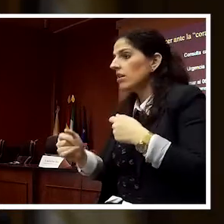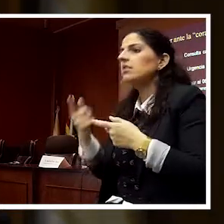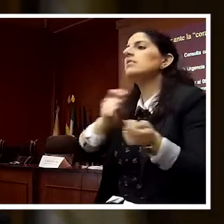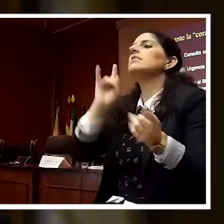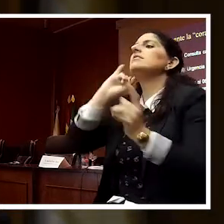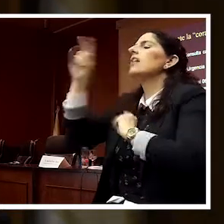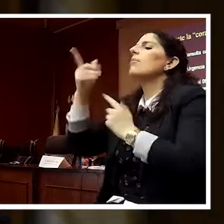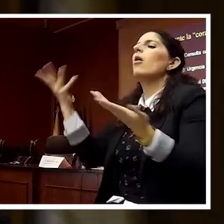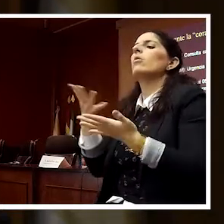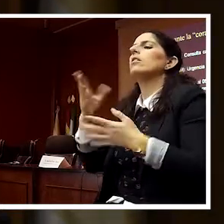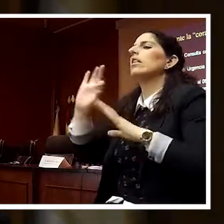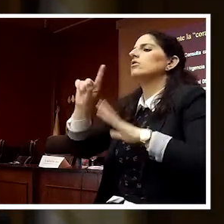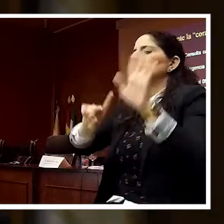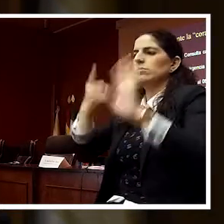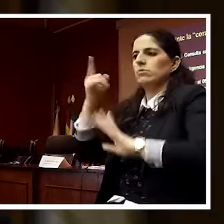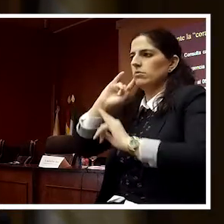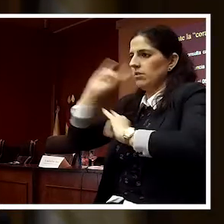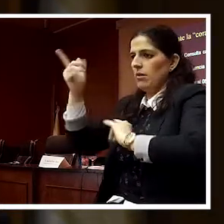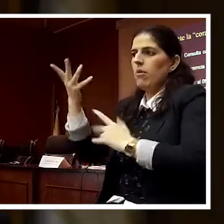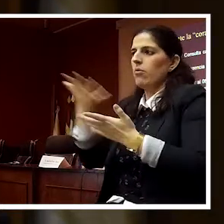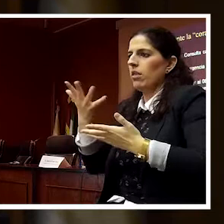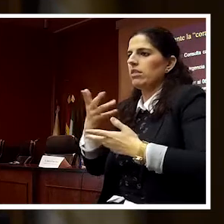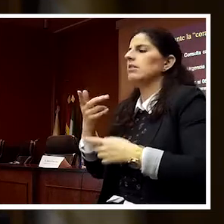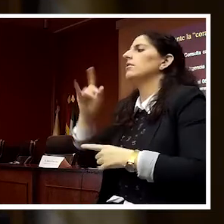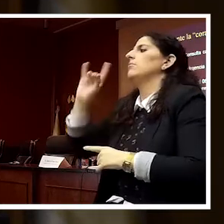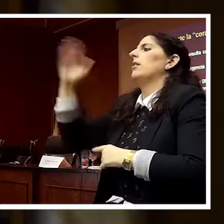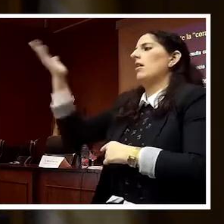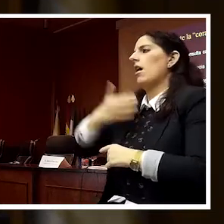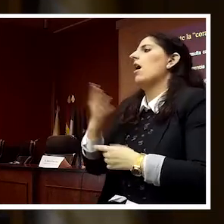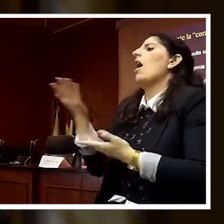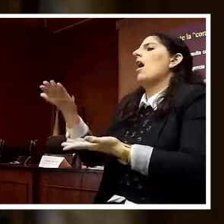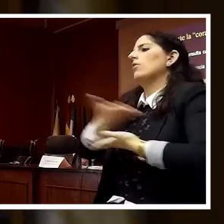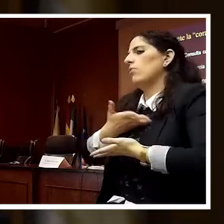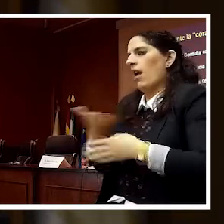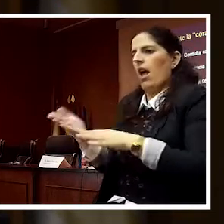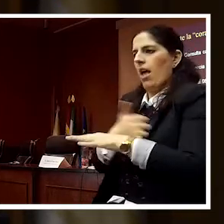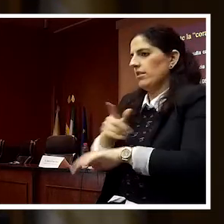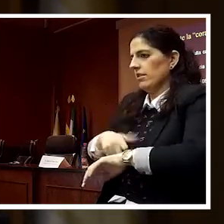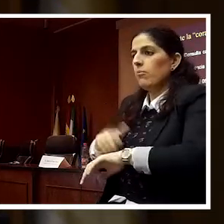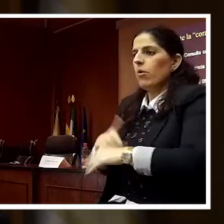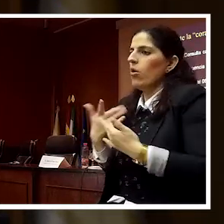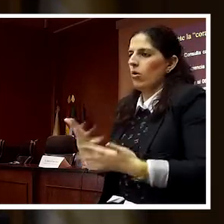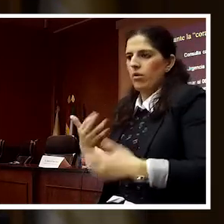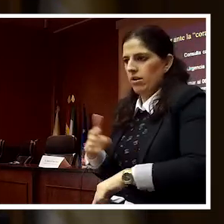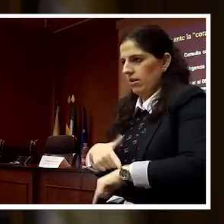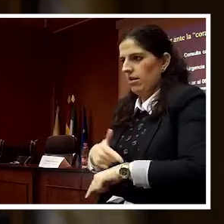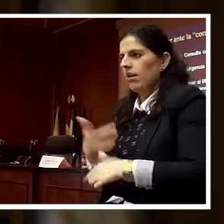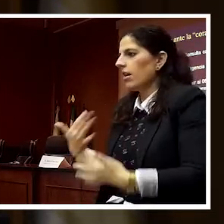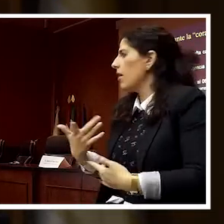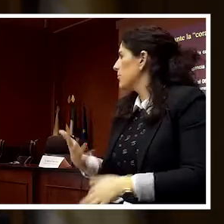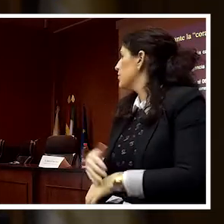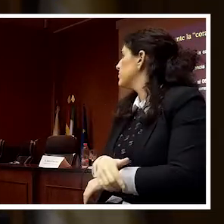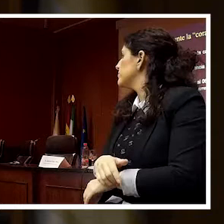al 061 o a un servicio de urgencias que permitan realmente dar una atención